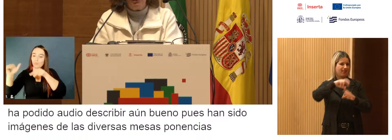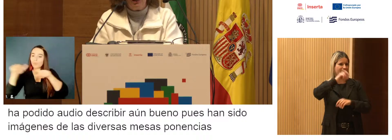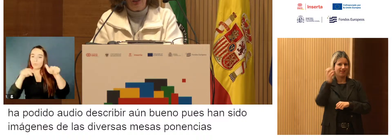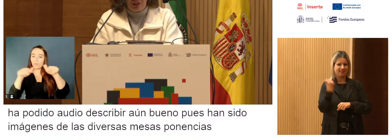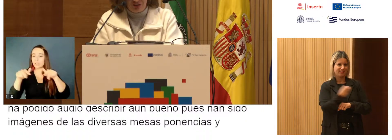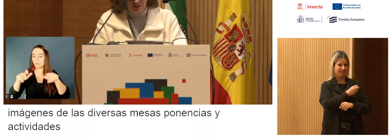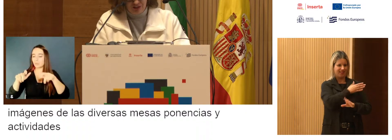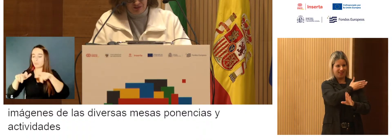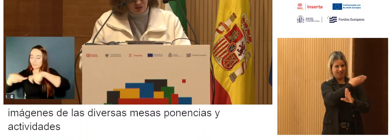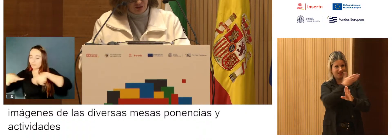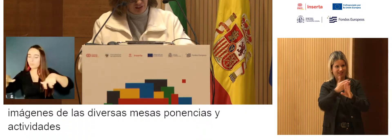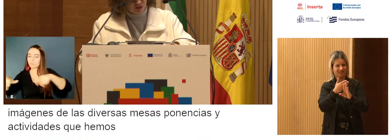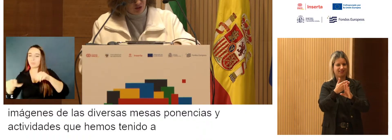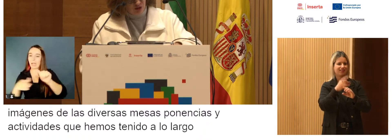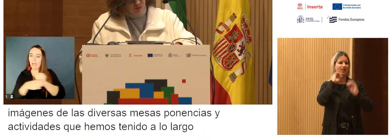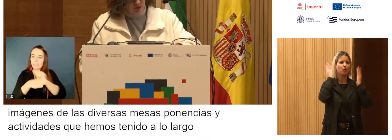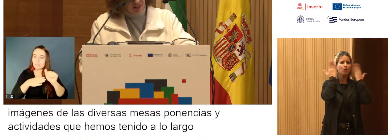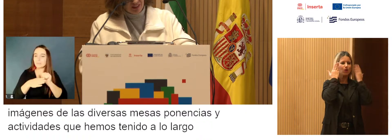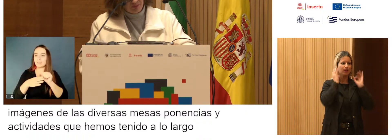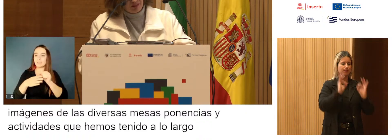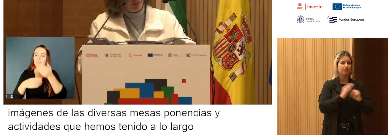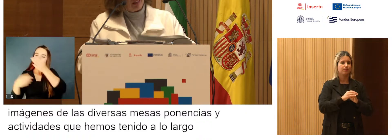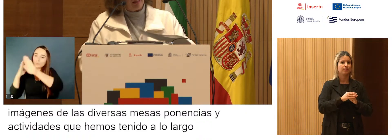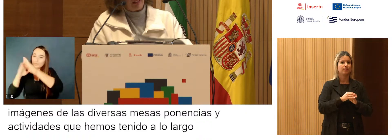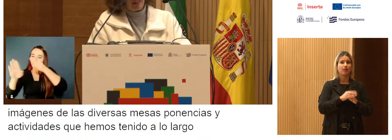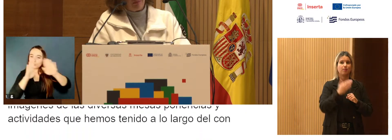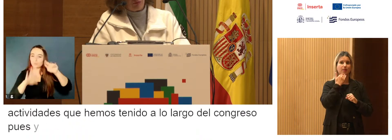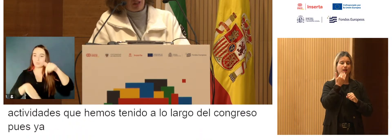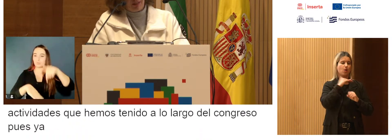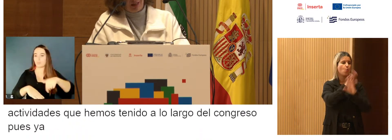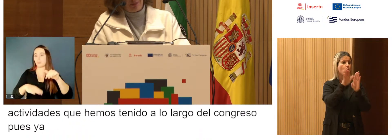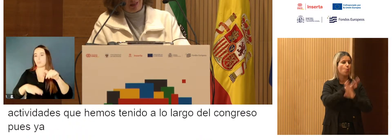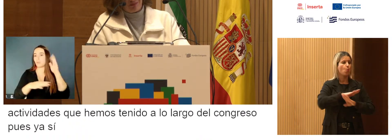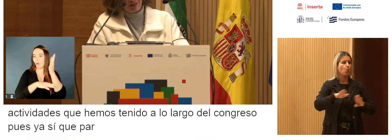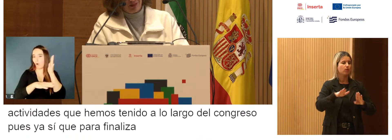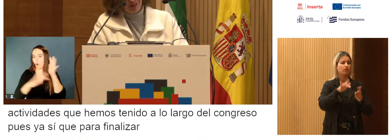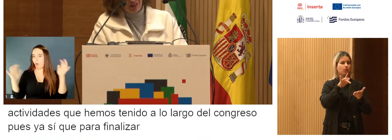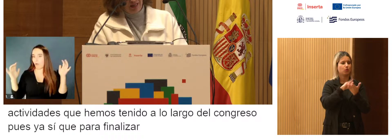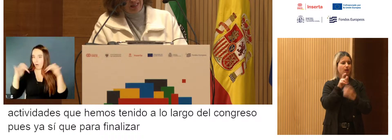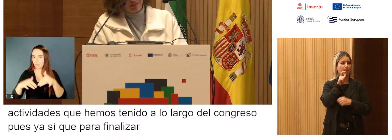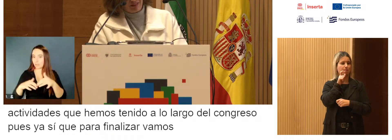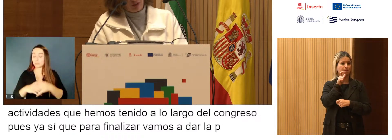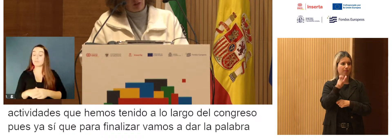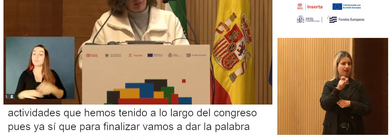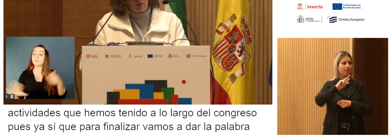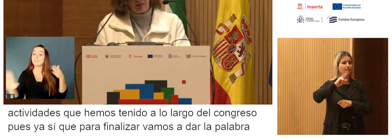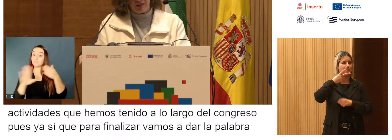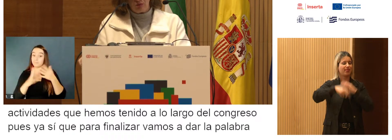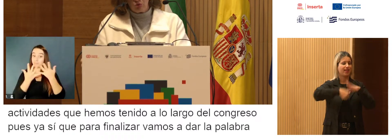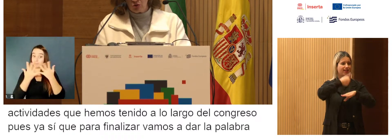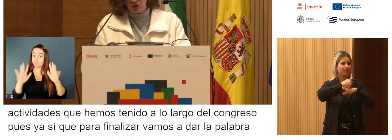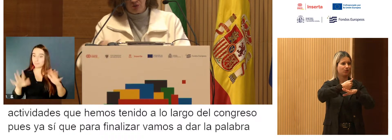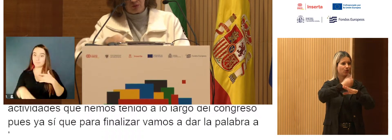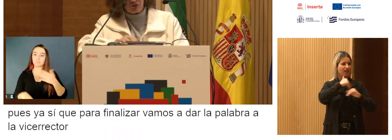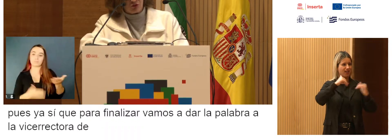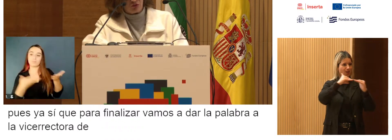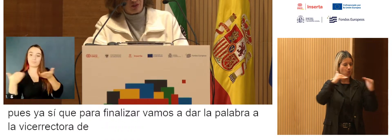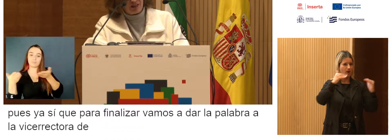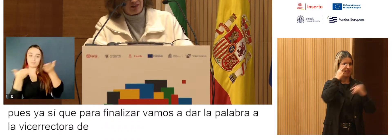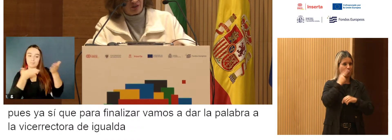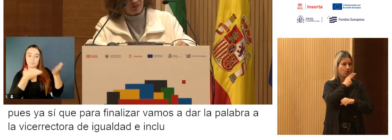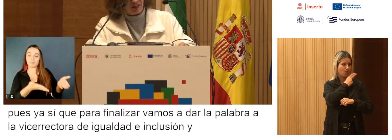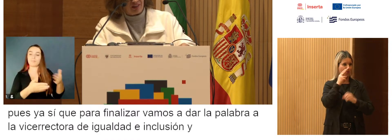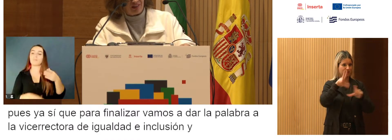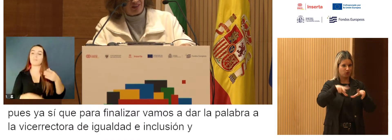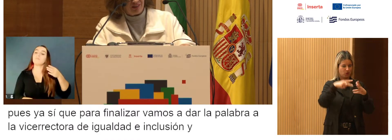hemos tenido a lo largo del Congreso. Pues ya sí que para finalizar vamos a dar la palabra a la Vicerectora de Igualdad, Inclusión y Compromiso